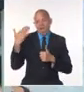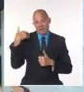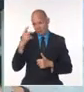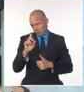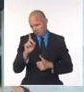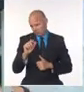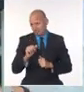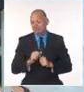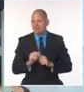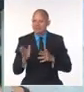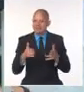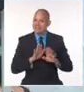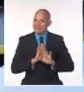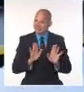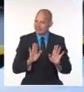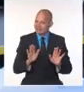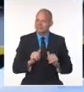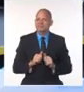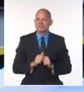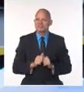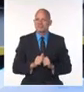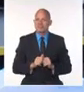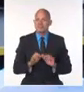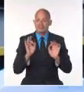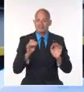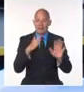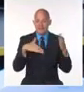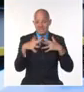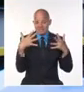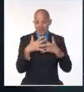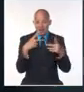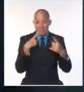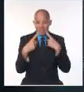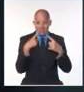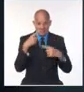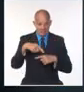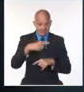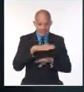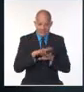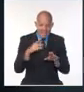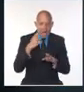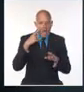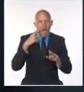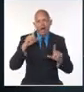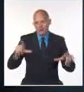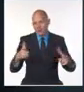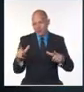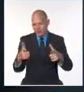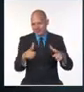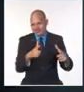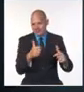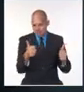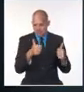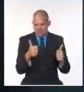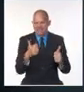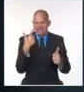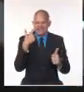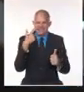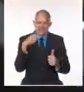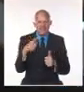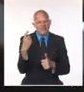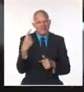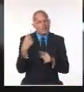No obstante esta nueva realidad que permite al MINRECS responder en tiempo a las solicitudes, hay otras dinámicas que demoran los trámites de